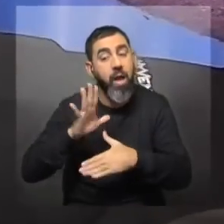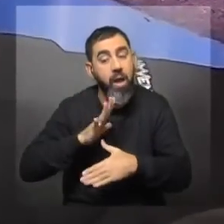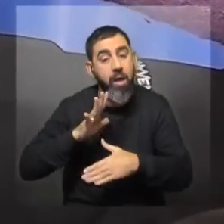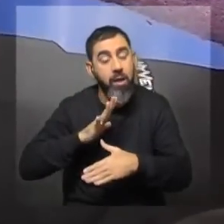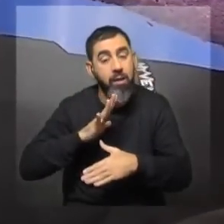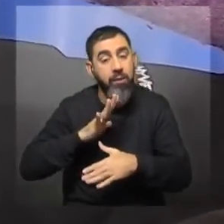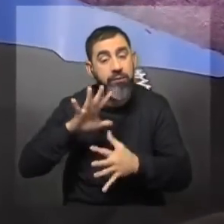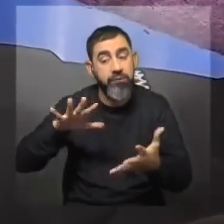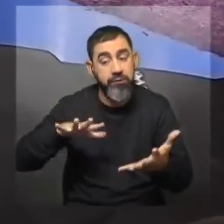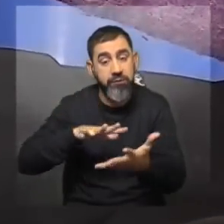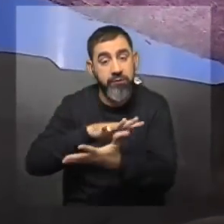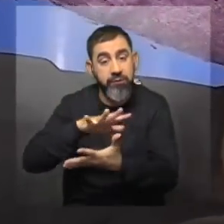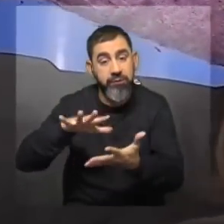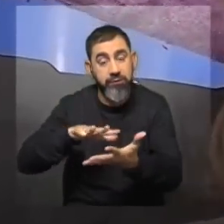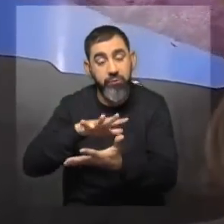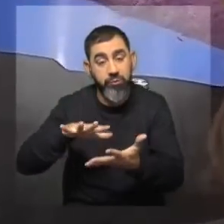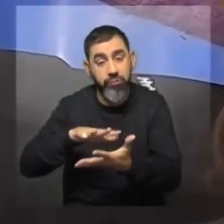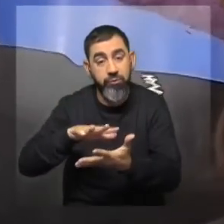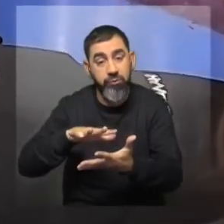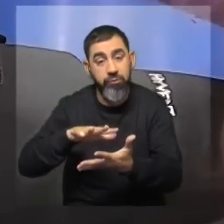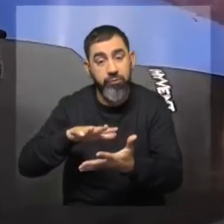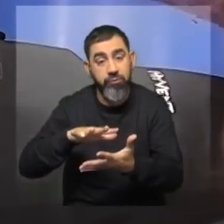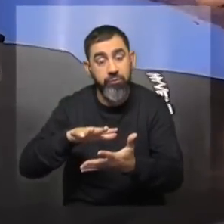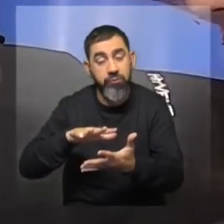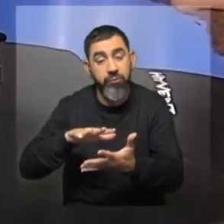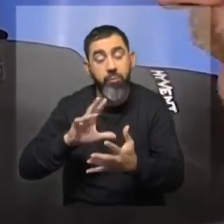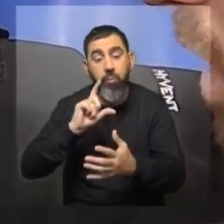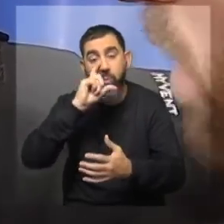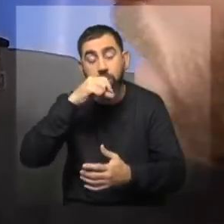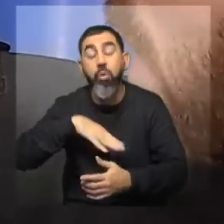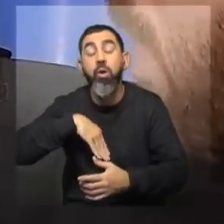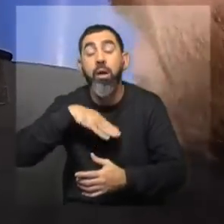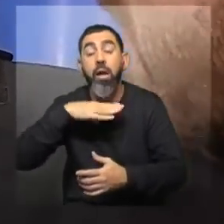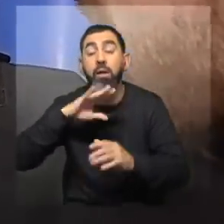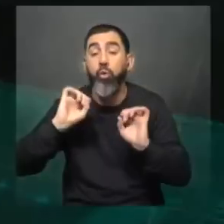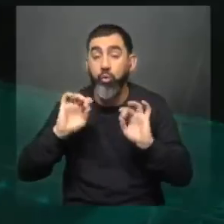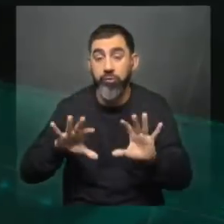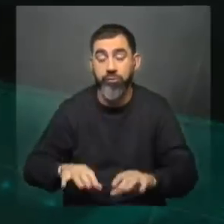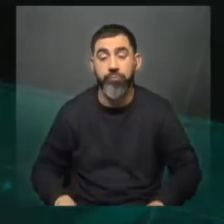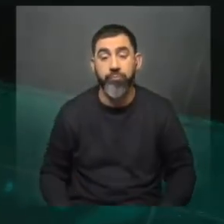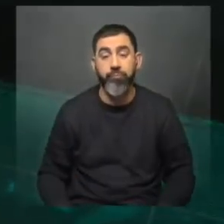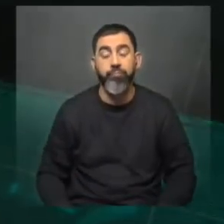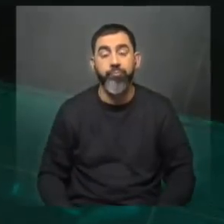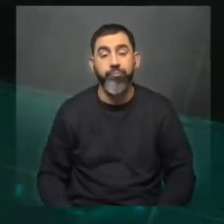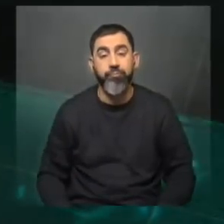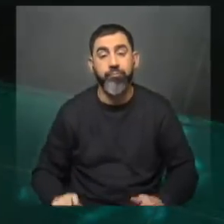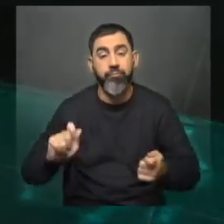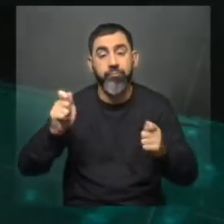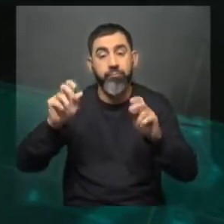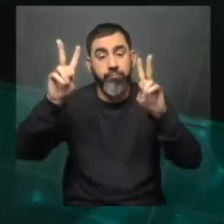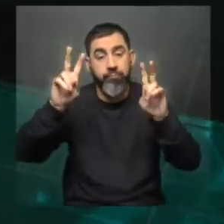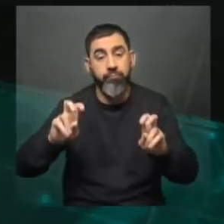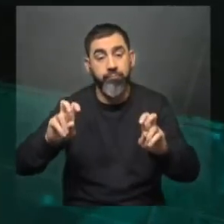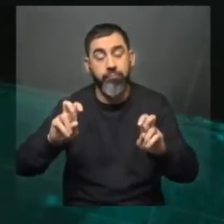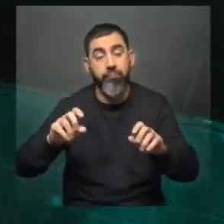la situación en la circunstancias que estamos hablando entre Montevideo y canelones y cambiamos de